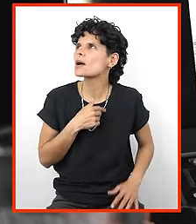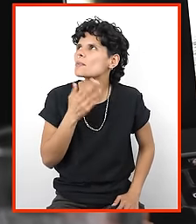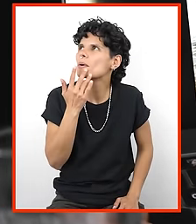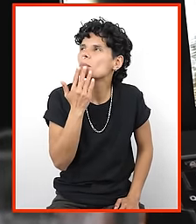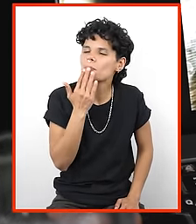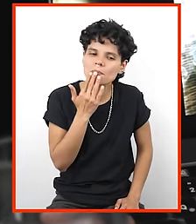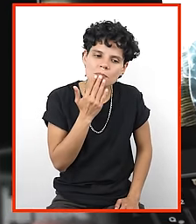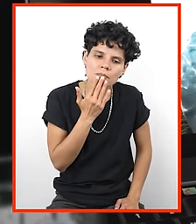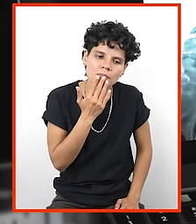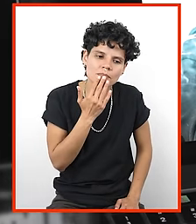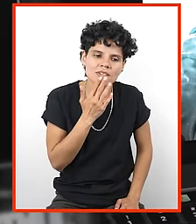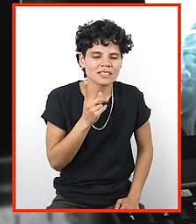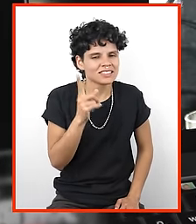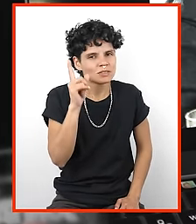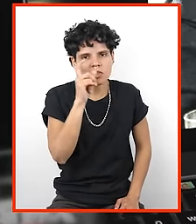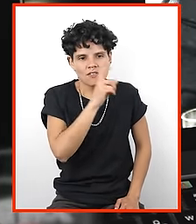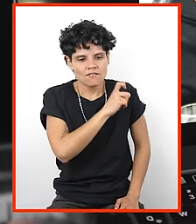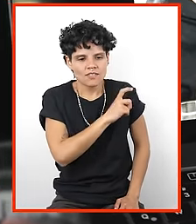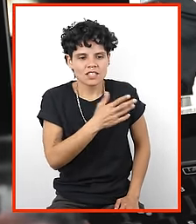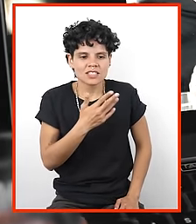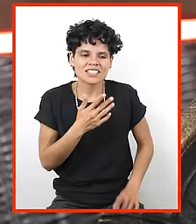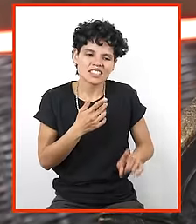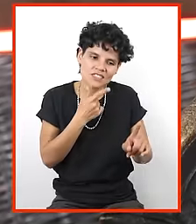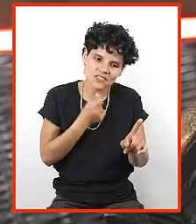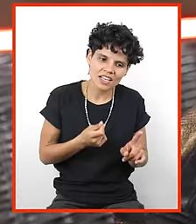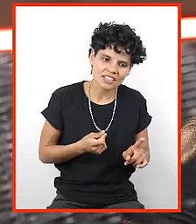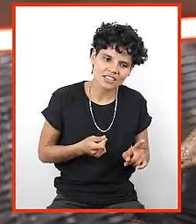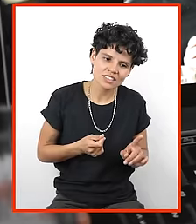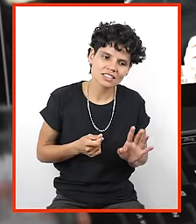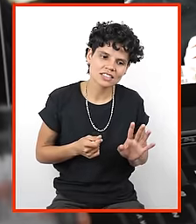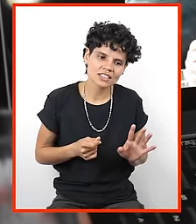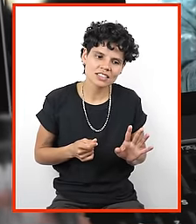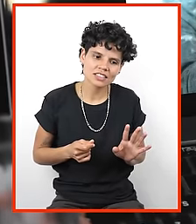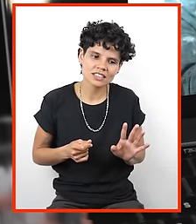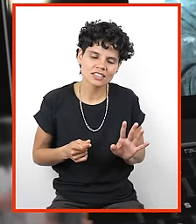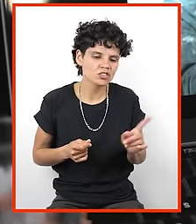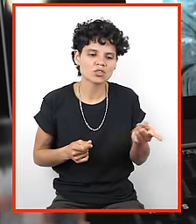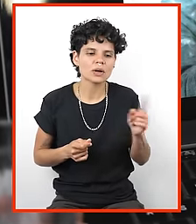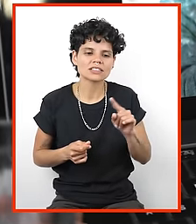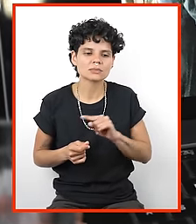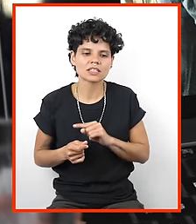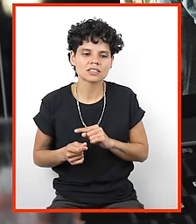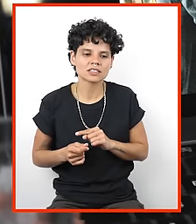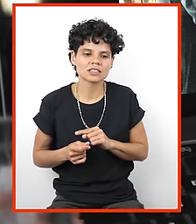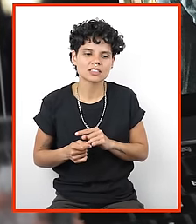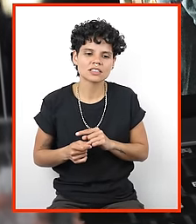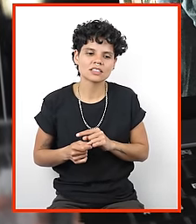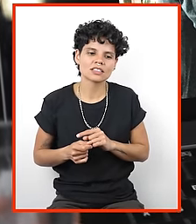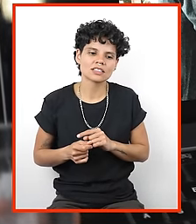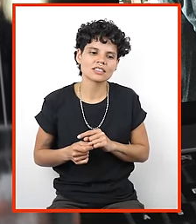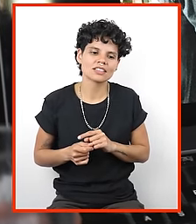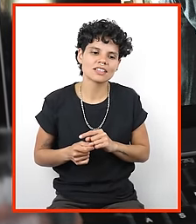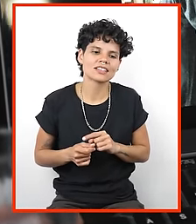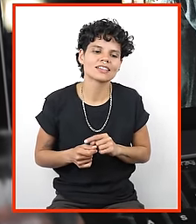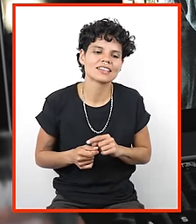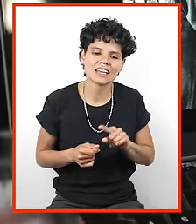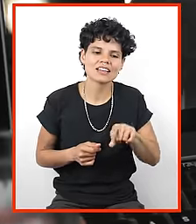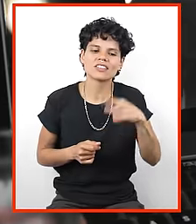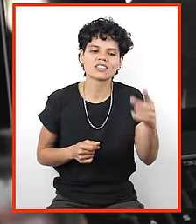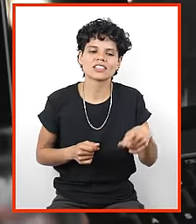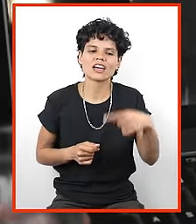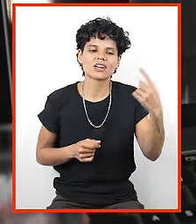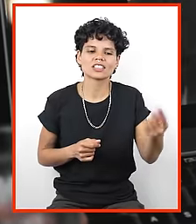muy difícil? Sí, esa está muy difícil. ¿Y esa está fácil? A ver, ¿la otra? No, ¿y la otra? La otra.